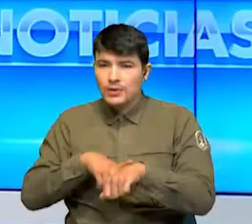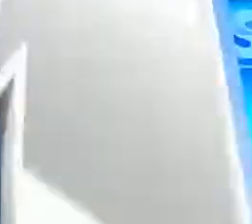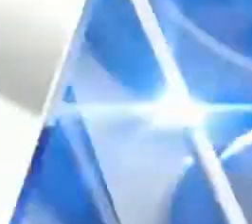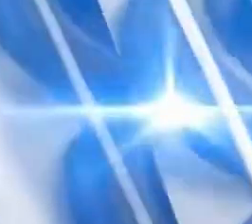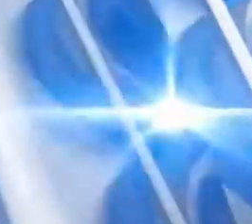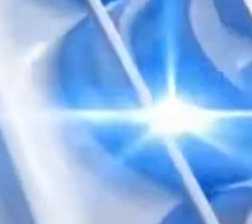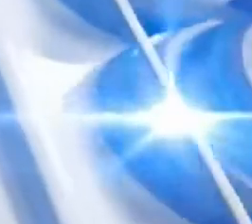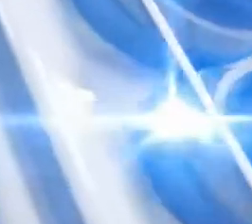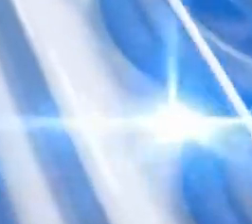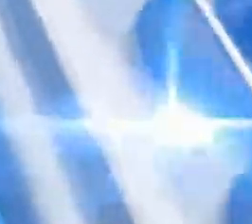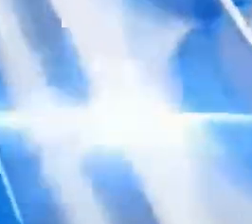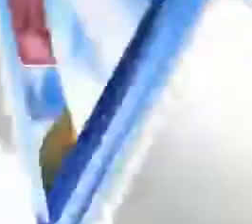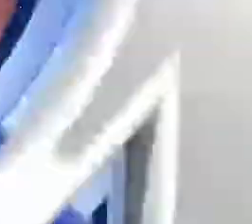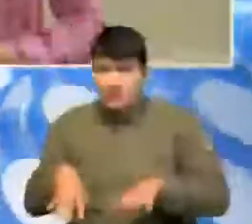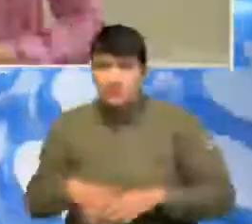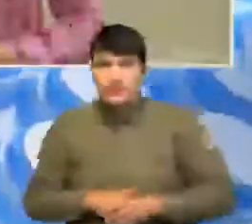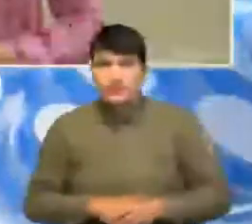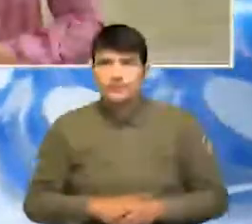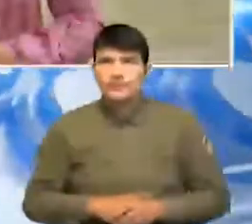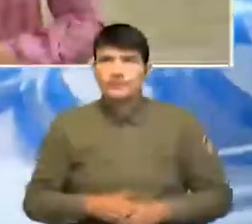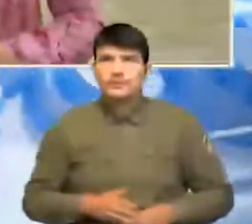desaparecidas buenas tardes